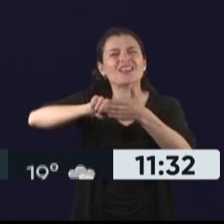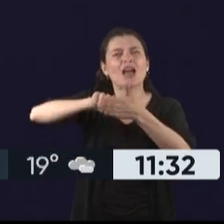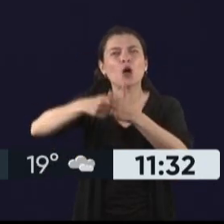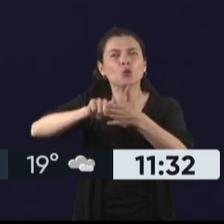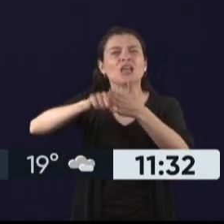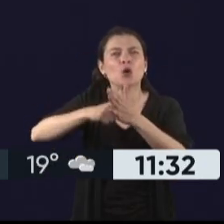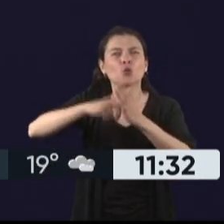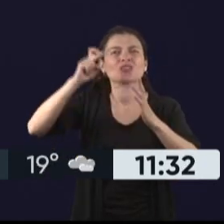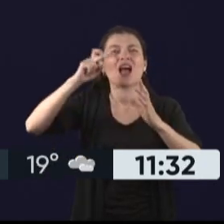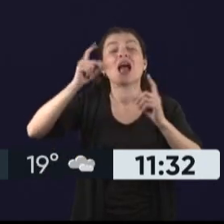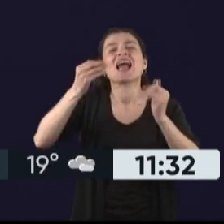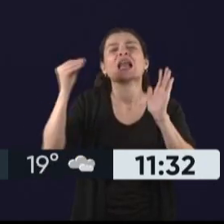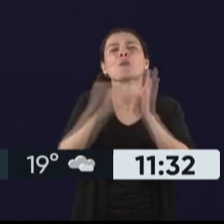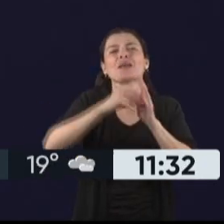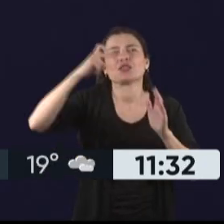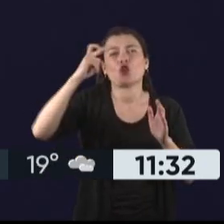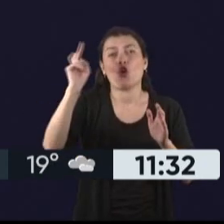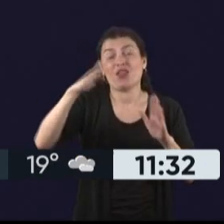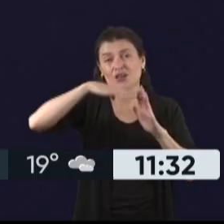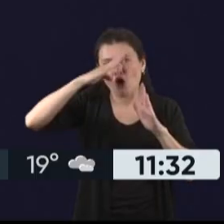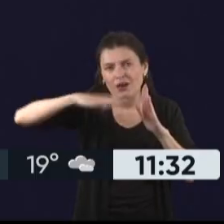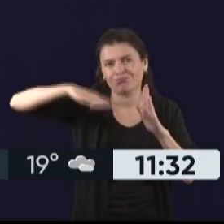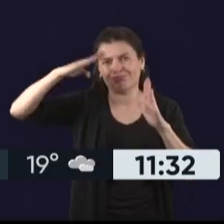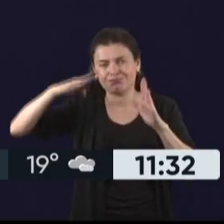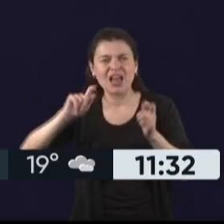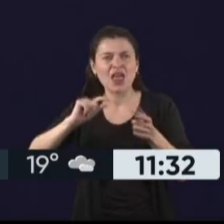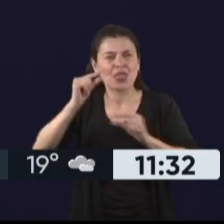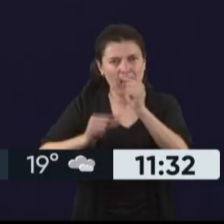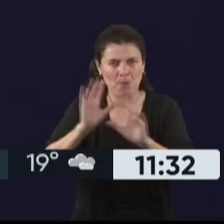en ambos límites, digamos. Eso. En ambos topes.